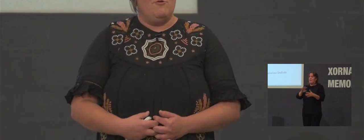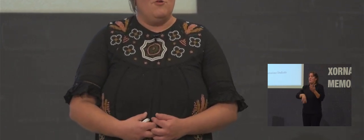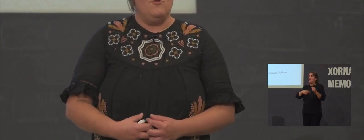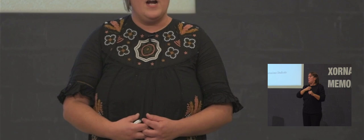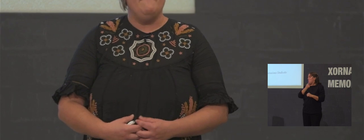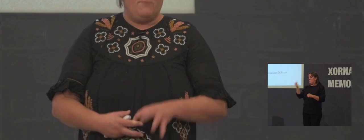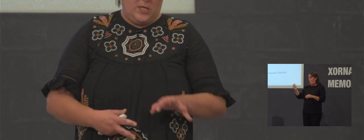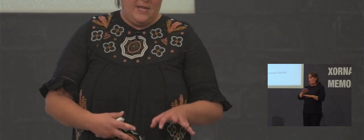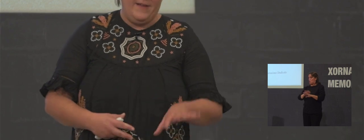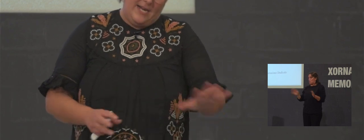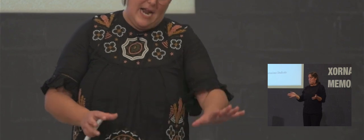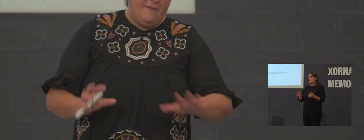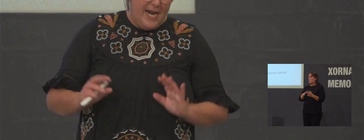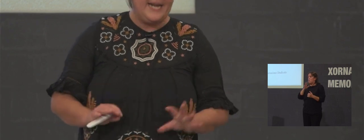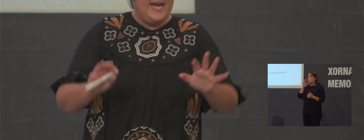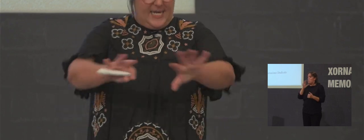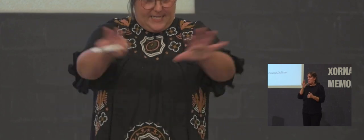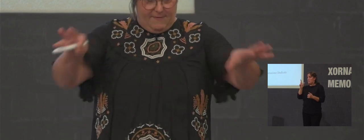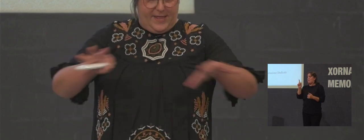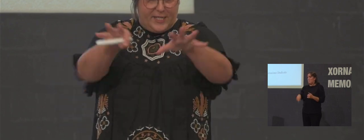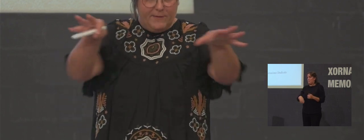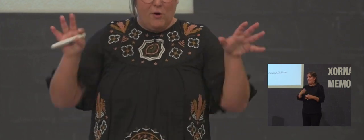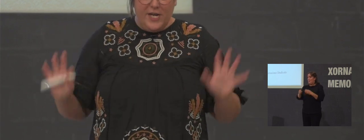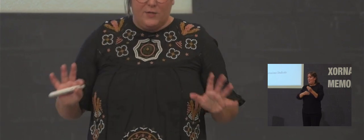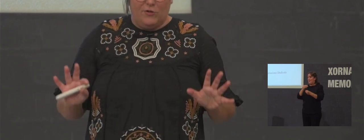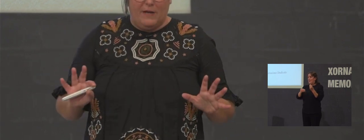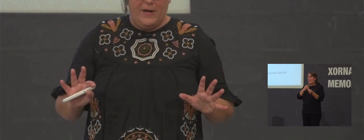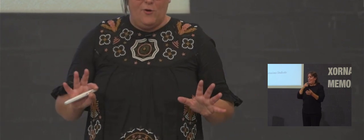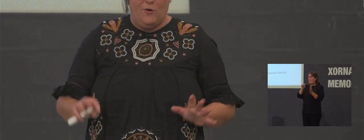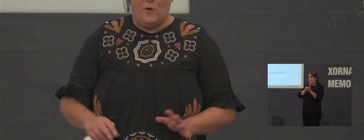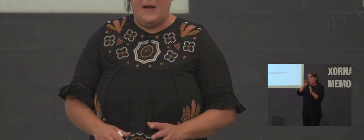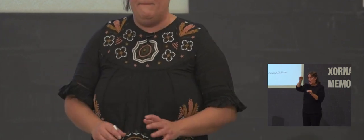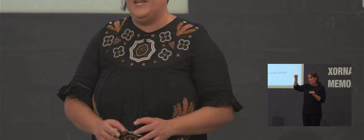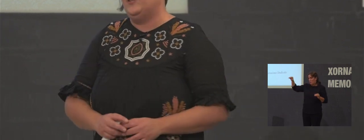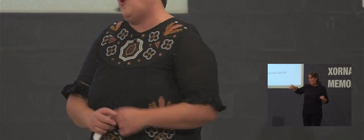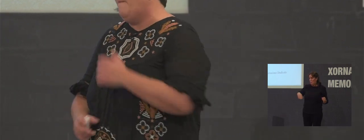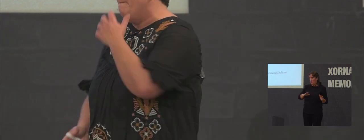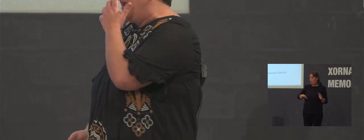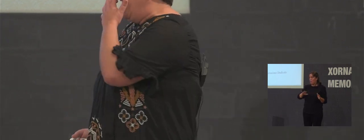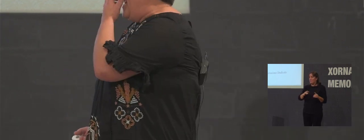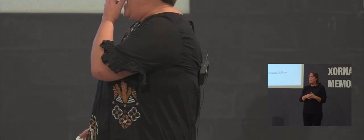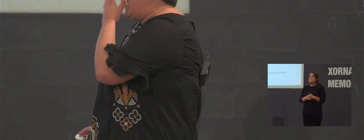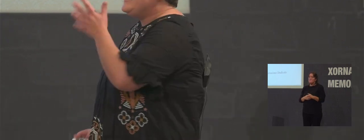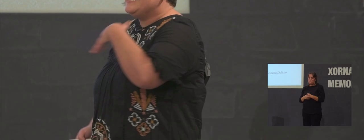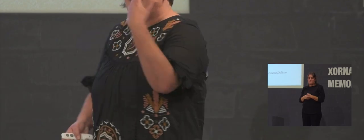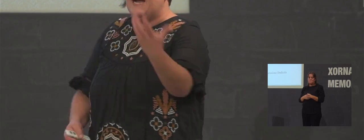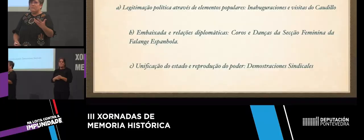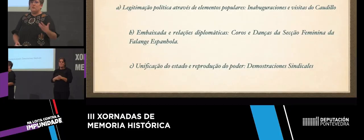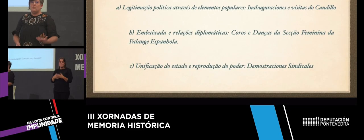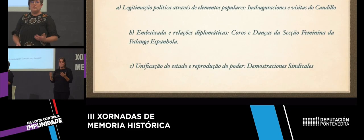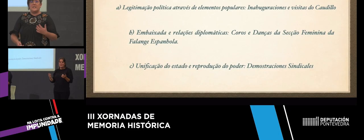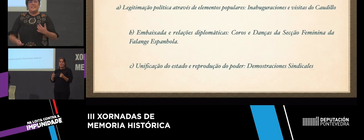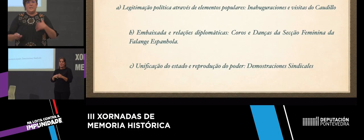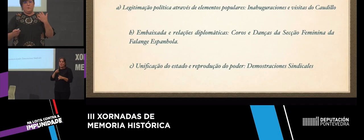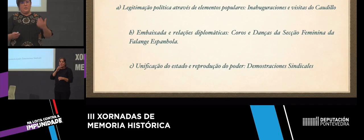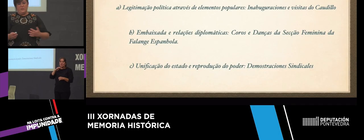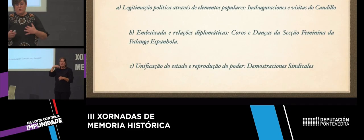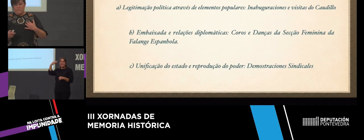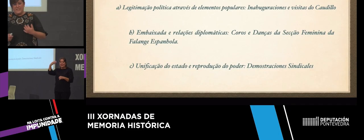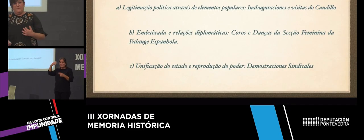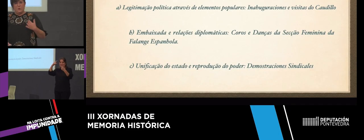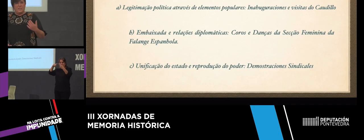que se gravou nonou camp porque tamén había que establecer simbolismo tamén nonou camp entón esas digamos son os tres